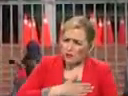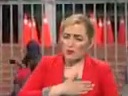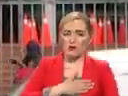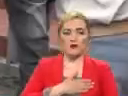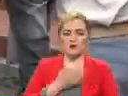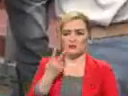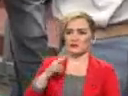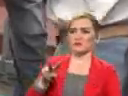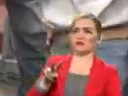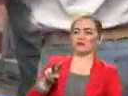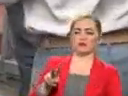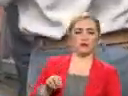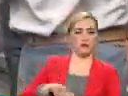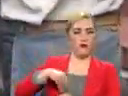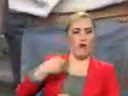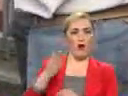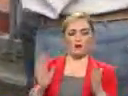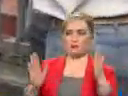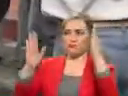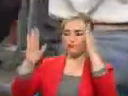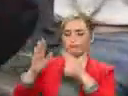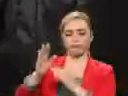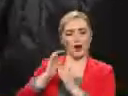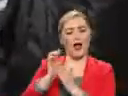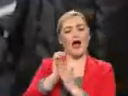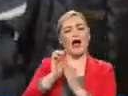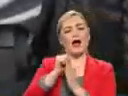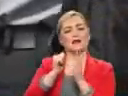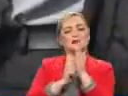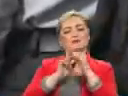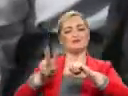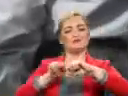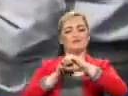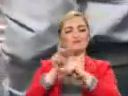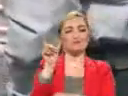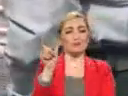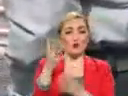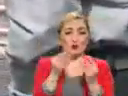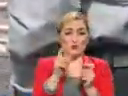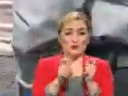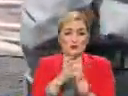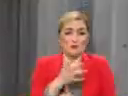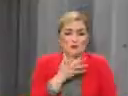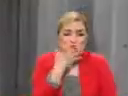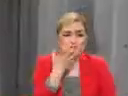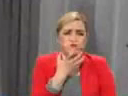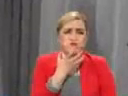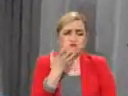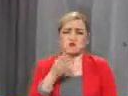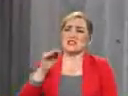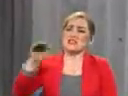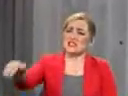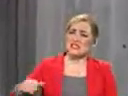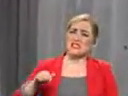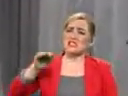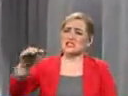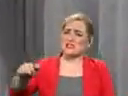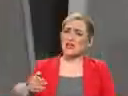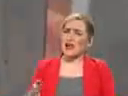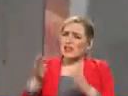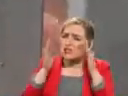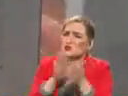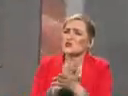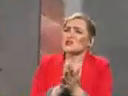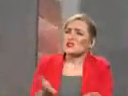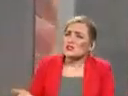los exteriores de la Agencia Nacional de Tránsito. Decenas de personas visiblemente molestas exigían una respuesta ante la falta de atención.